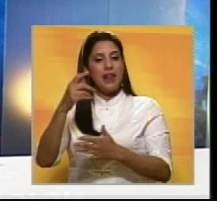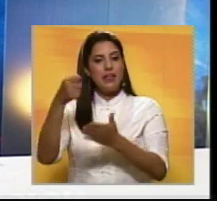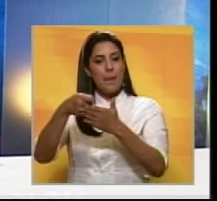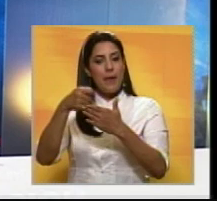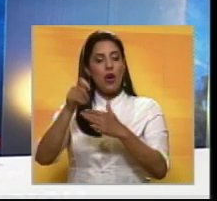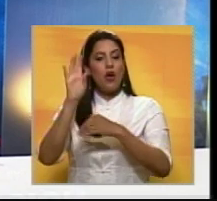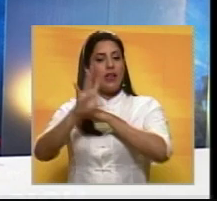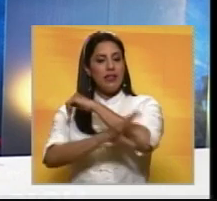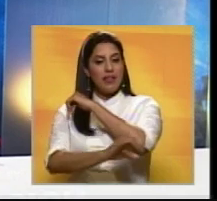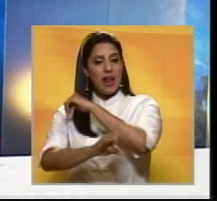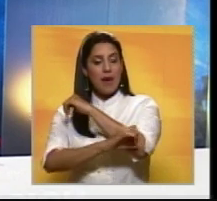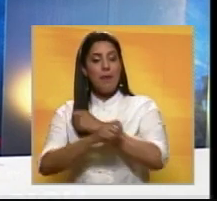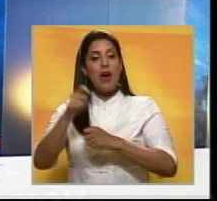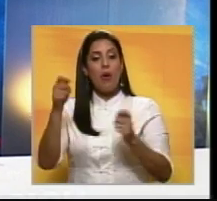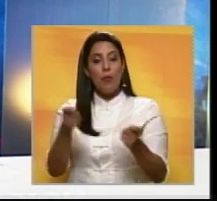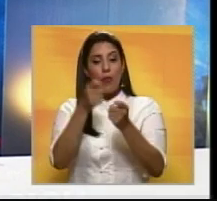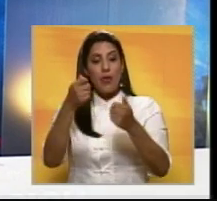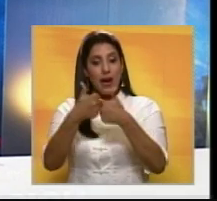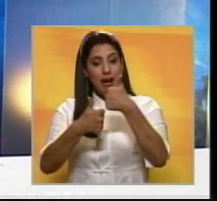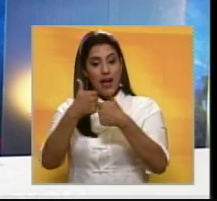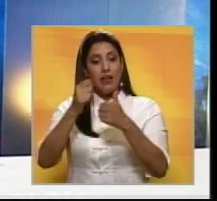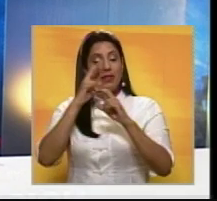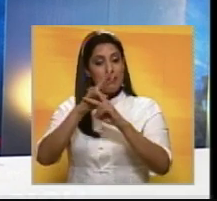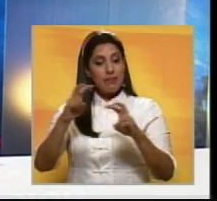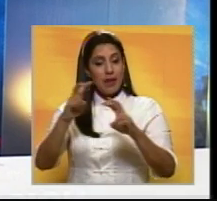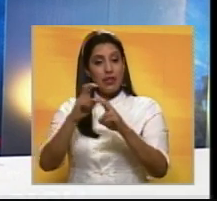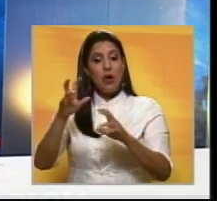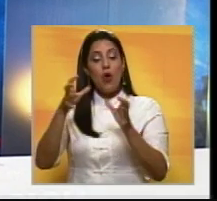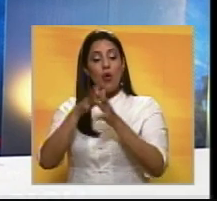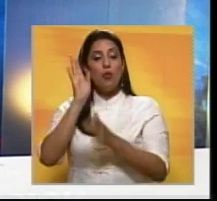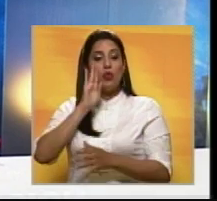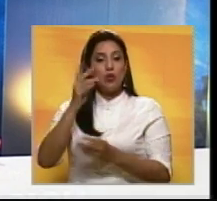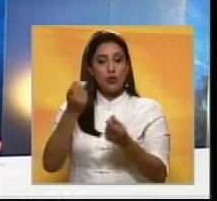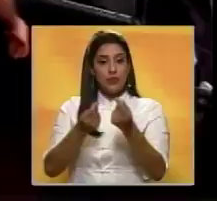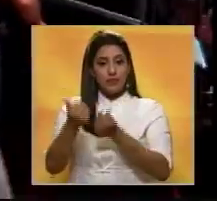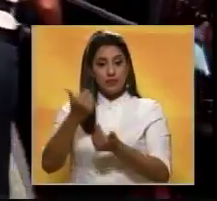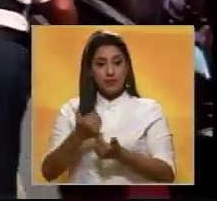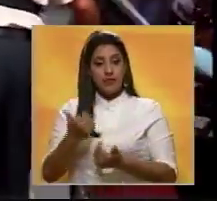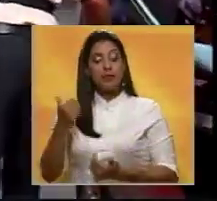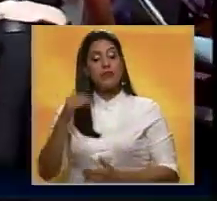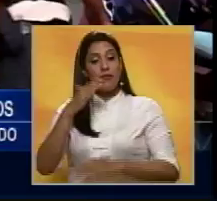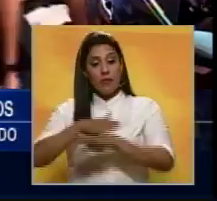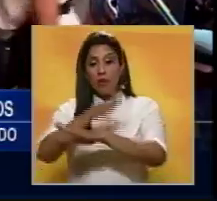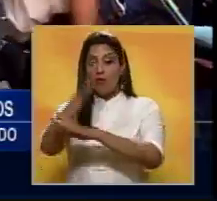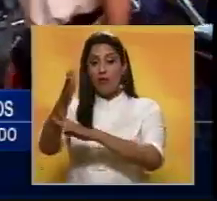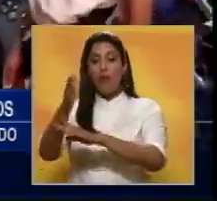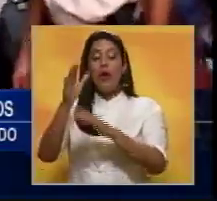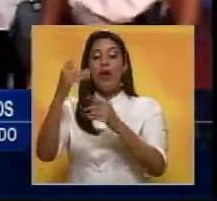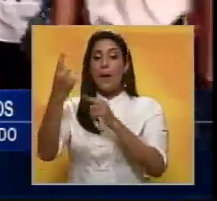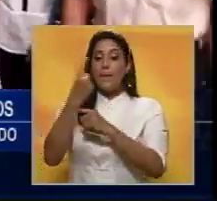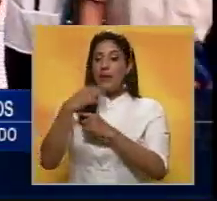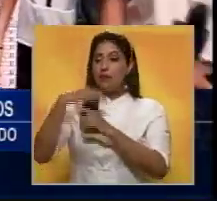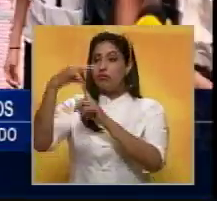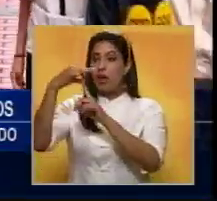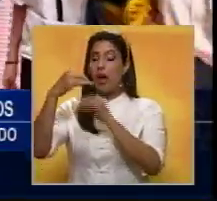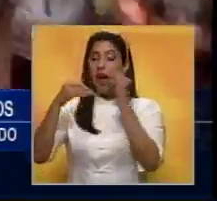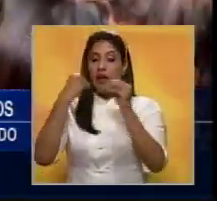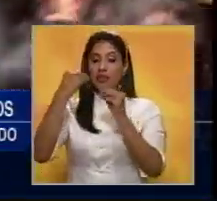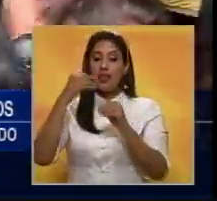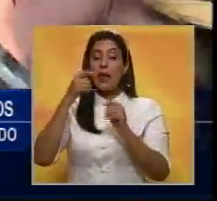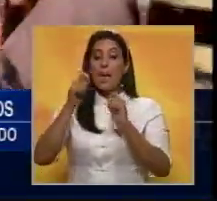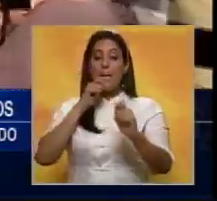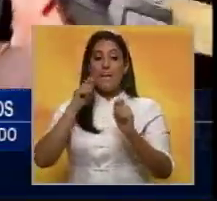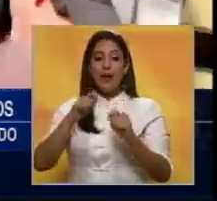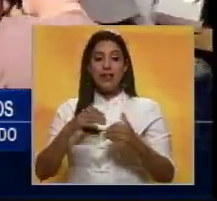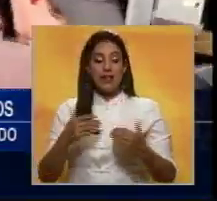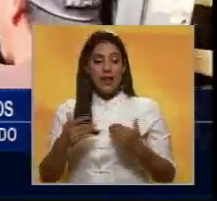pagos irregulares a su partido en el marco de una investigación por lavado de activos. Tras acudir a una citación, Humala señaló a la